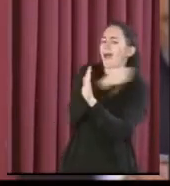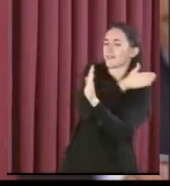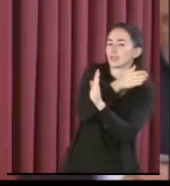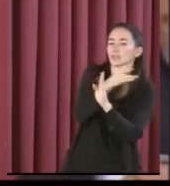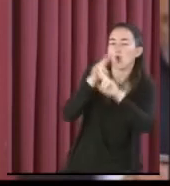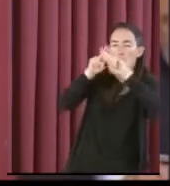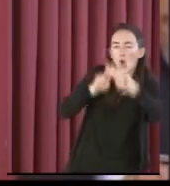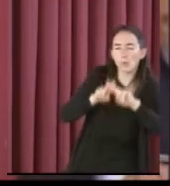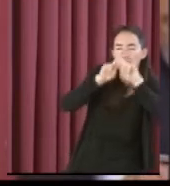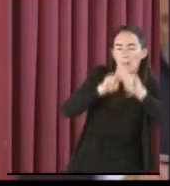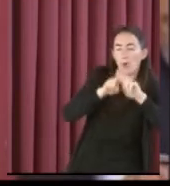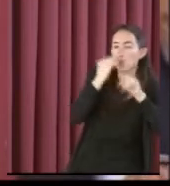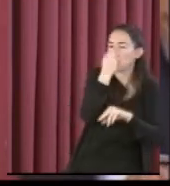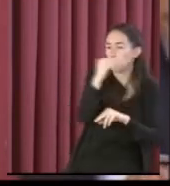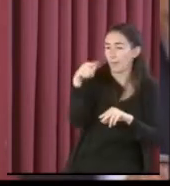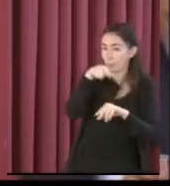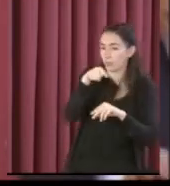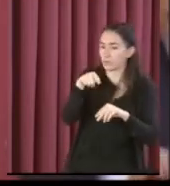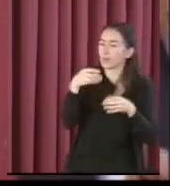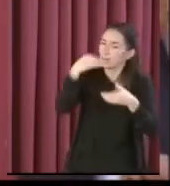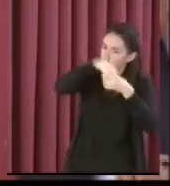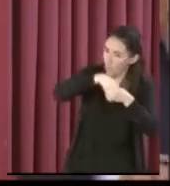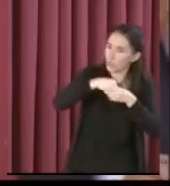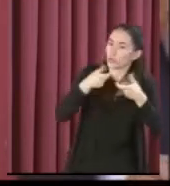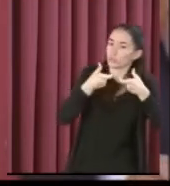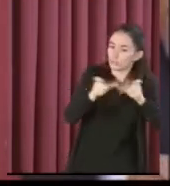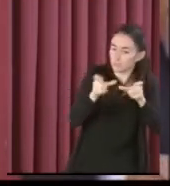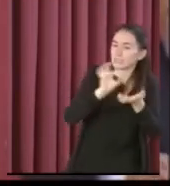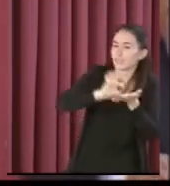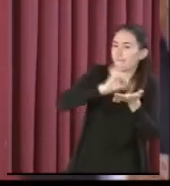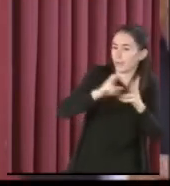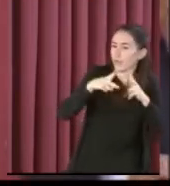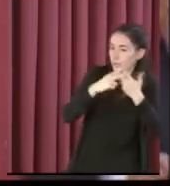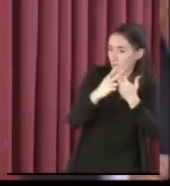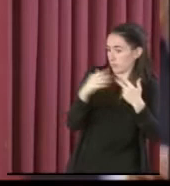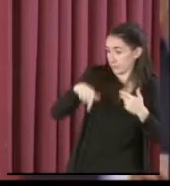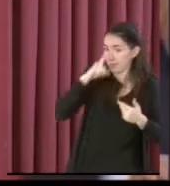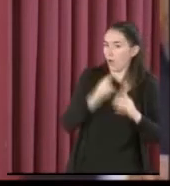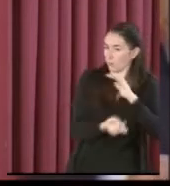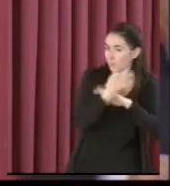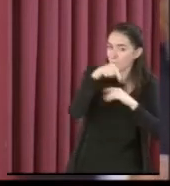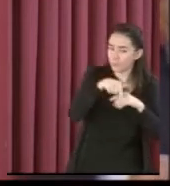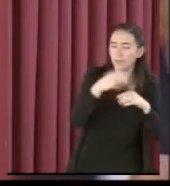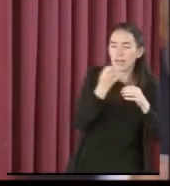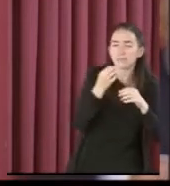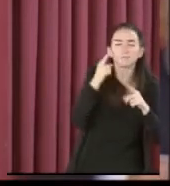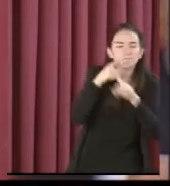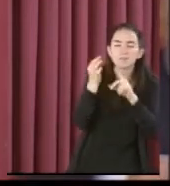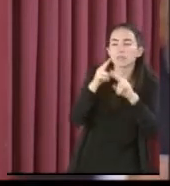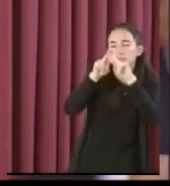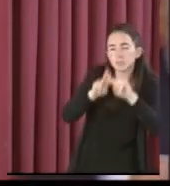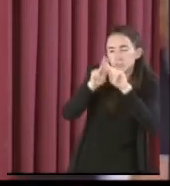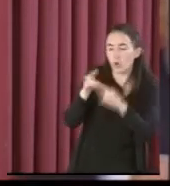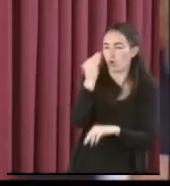Juventud, un servicio técnico que ha sido creado este mismo año y que aspira a convertirse en referencia en el análisis de la juventud